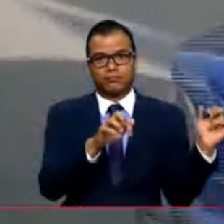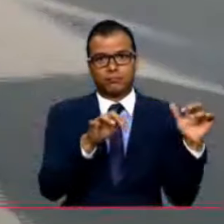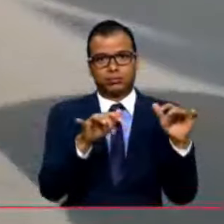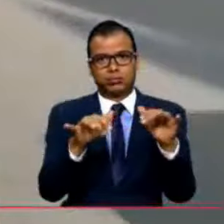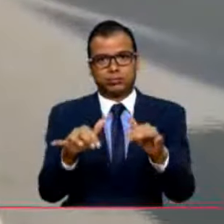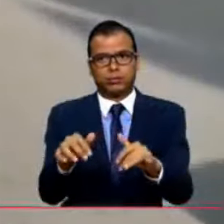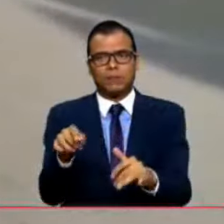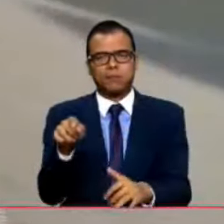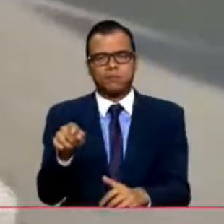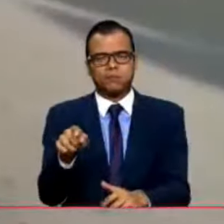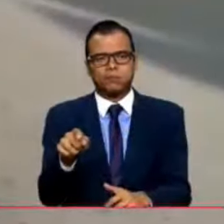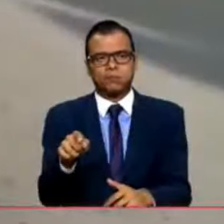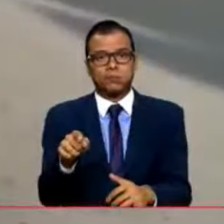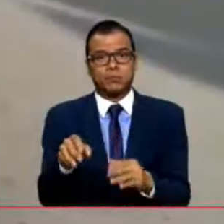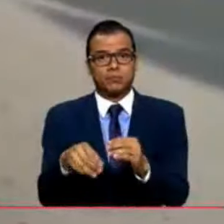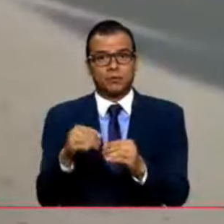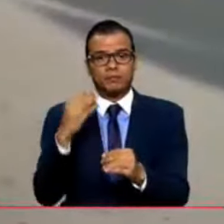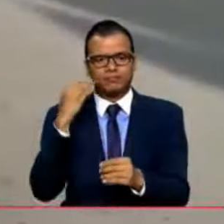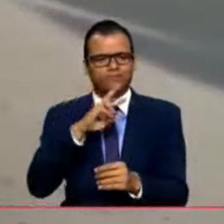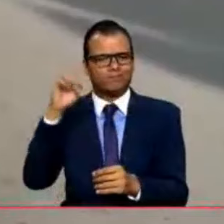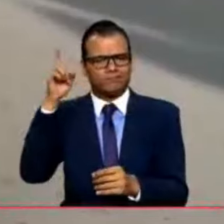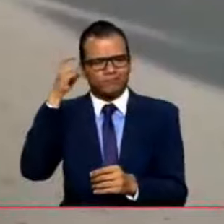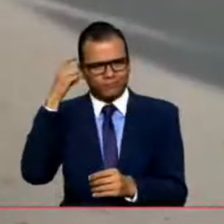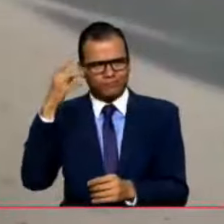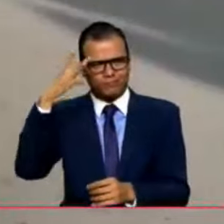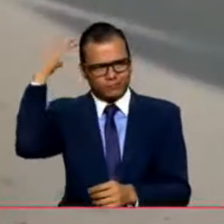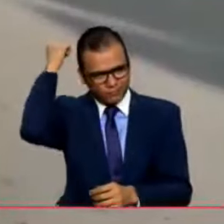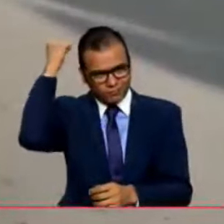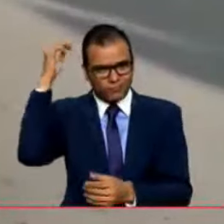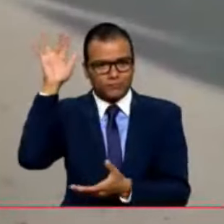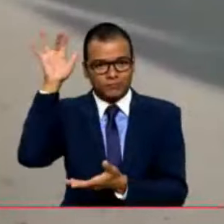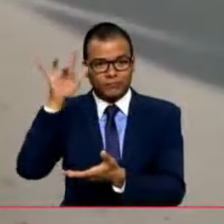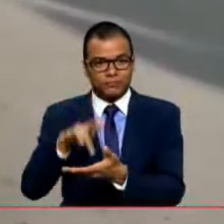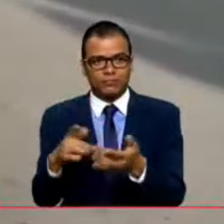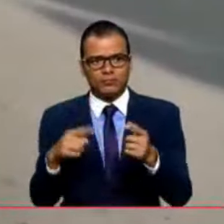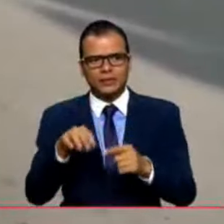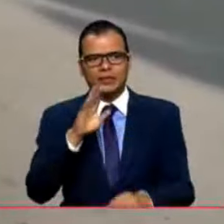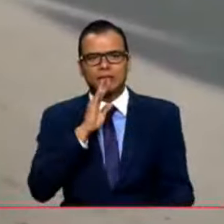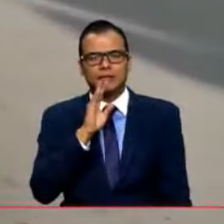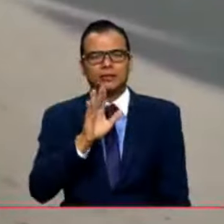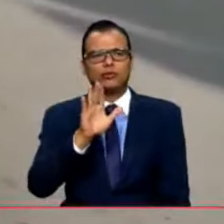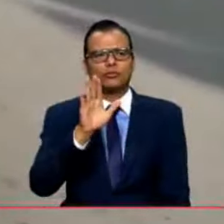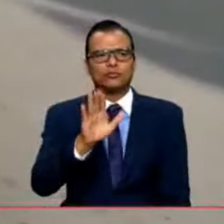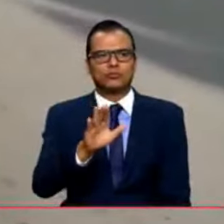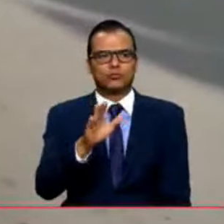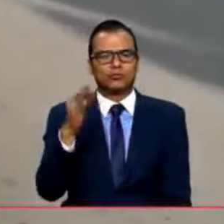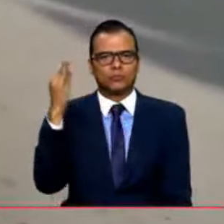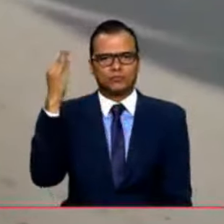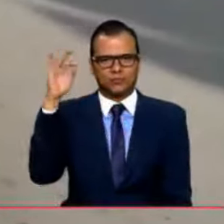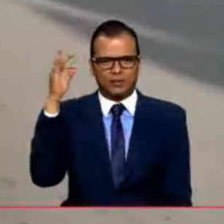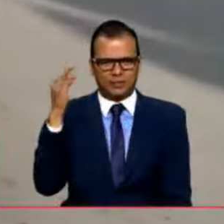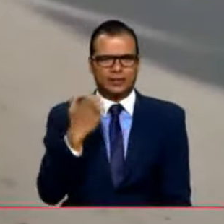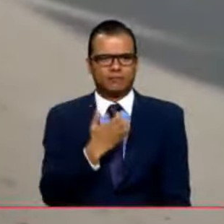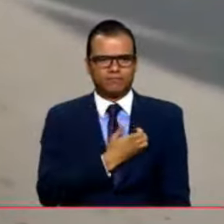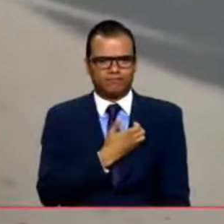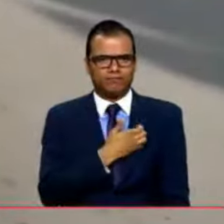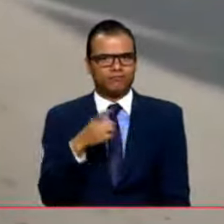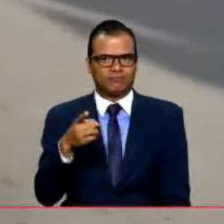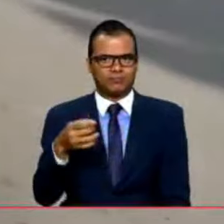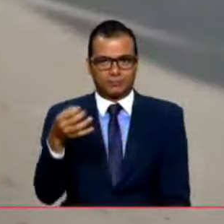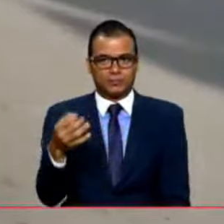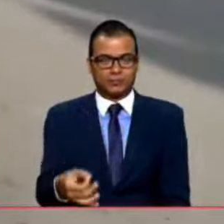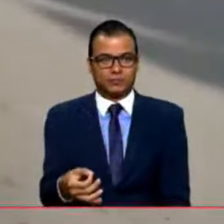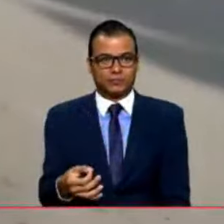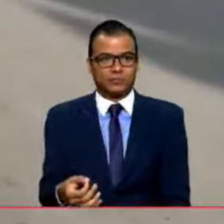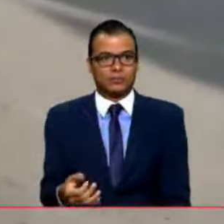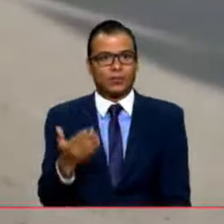y familiares, incluso de la gobernadora Dilian Francisca Toro, fue el alcalde de Palmira. Él lo